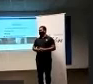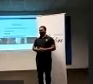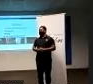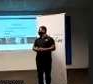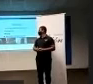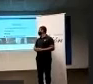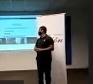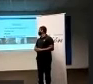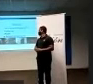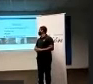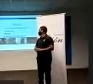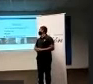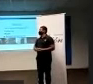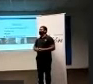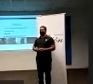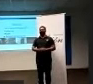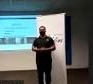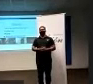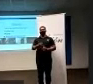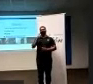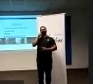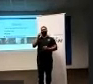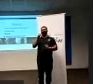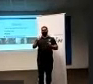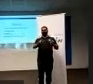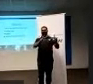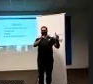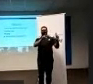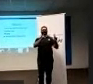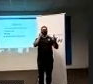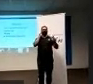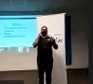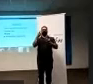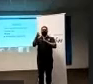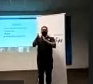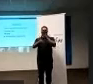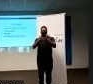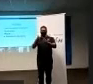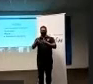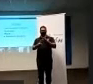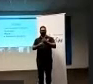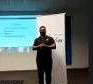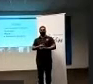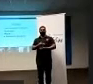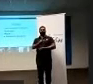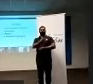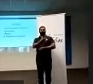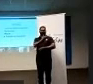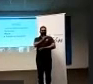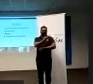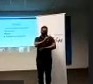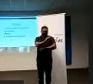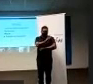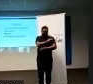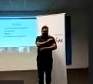Ahí está. El objetivo de esta presentación es hablarles sobre vacunas contra el SARS-CoV, las diferentes